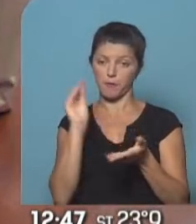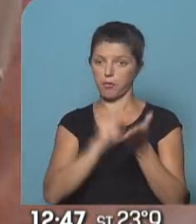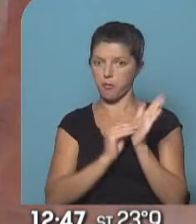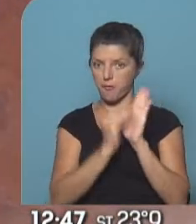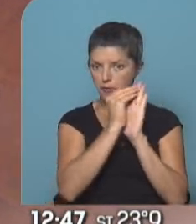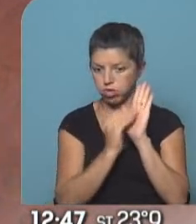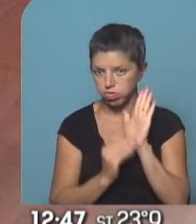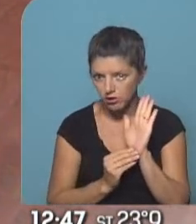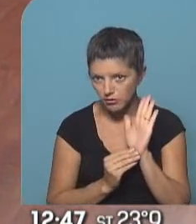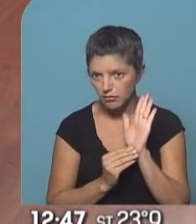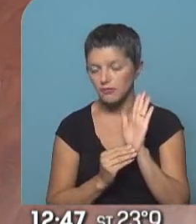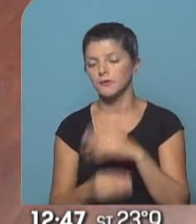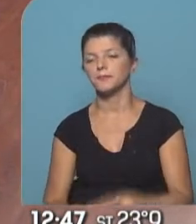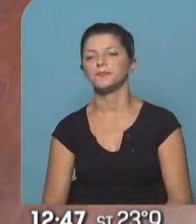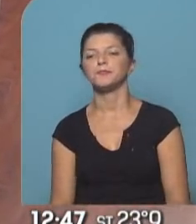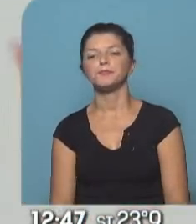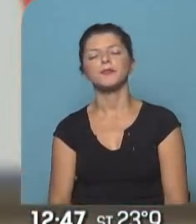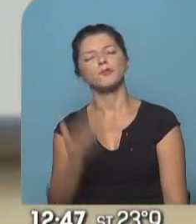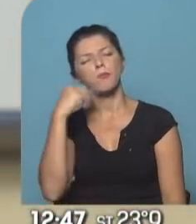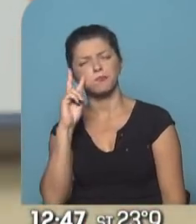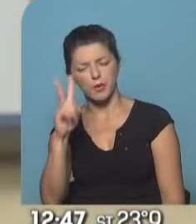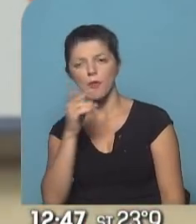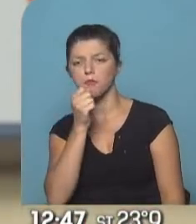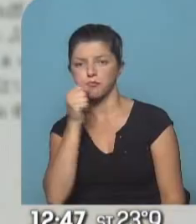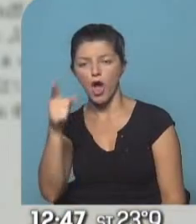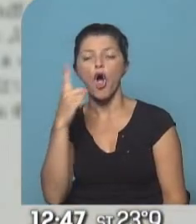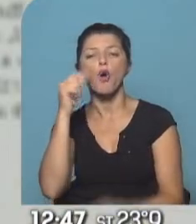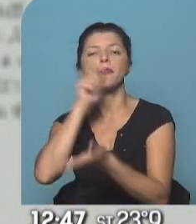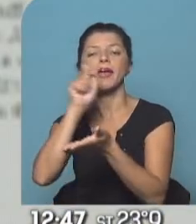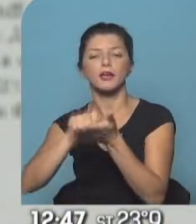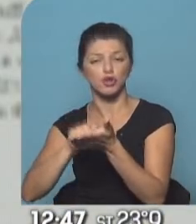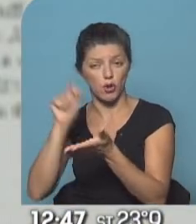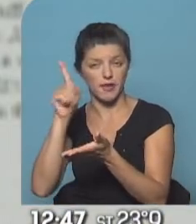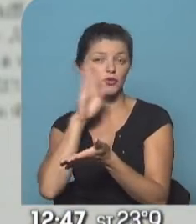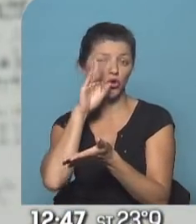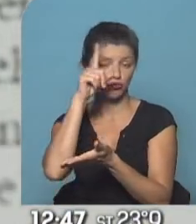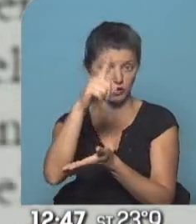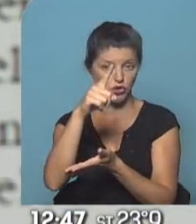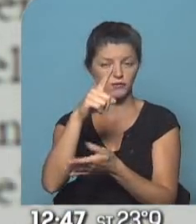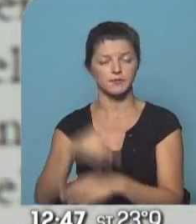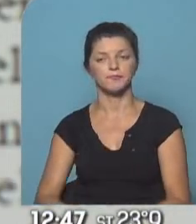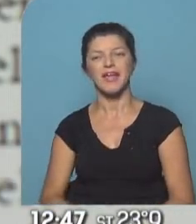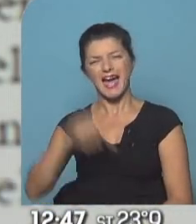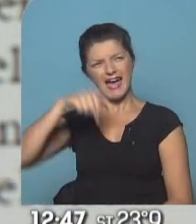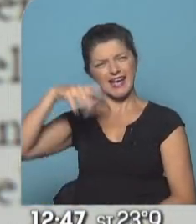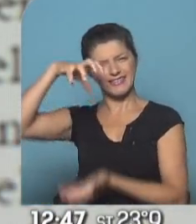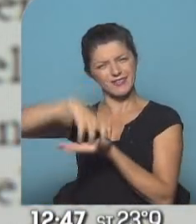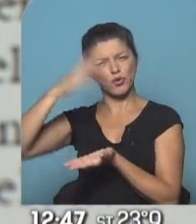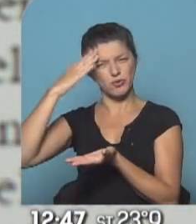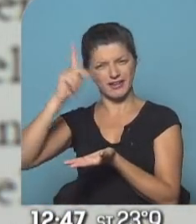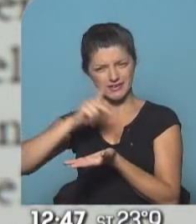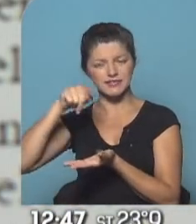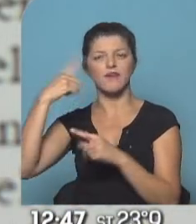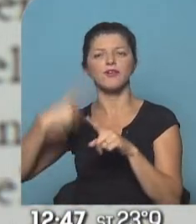Talese, al periodista y escritor norteamericano, Sí. que se veía en lo que fue el Festival de No Ficción acá en el CCK en Buenos Aires. Y Gay